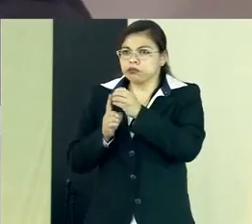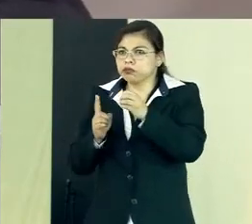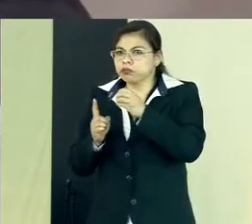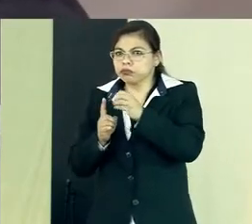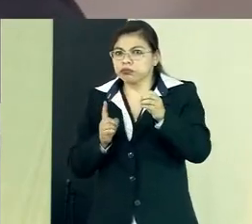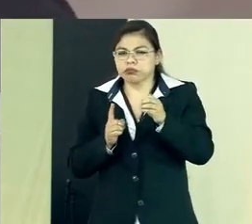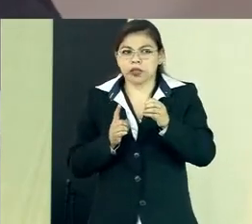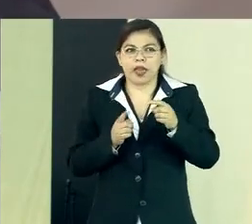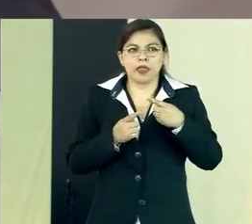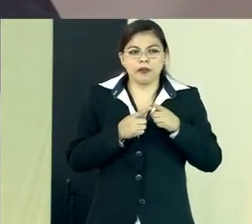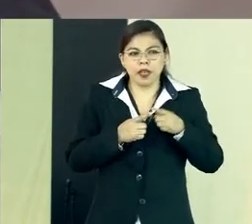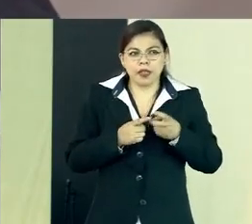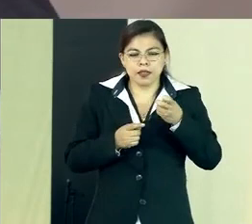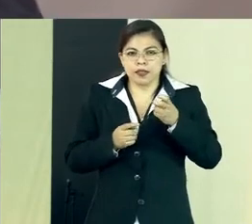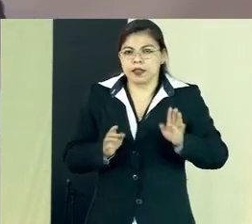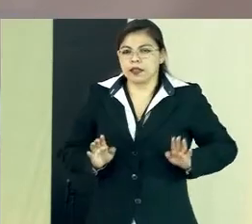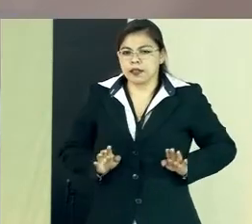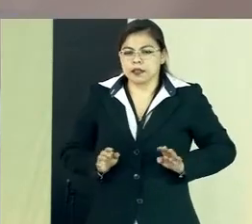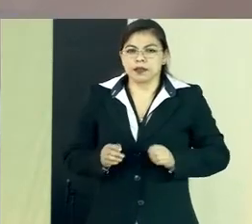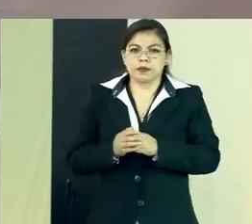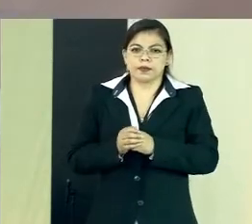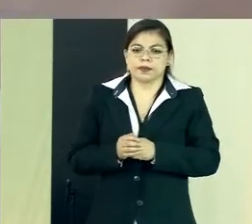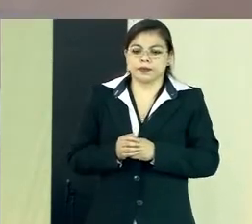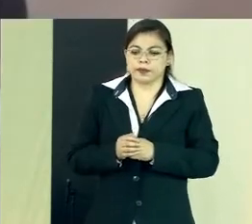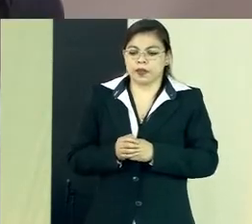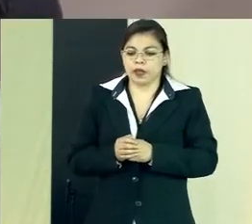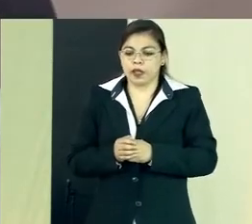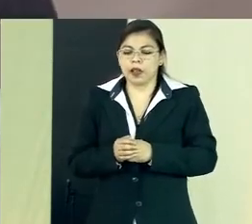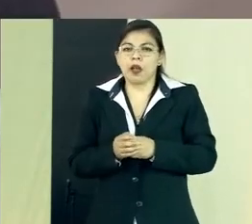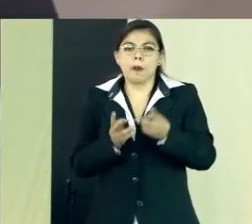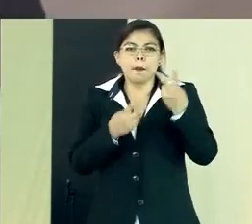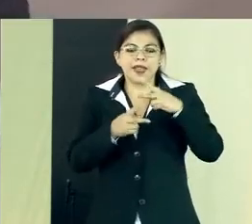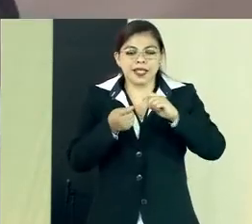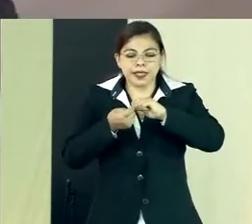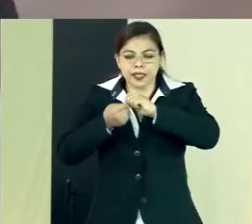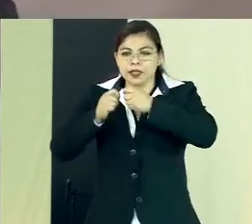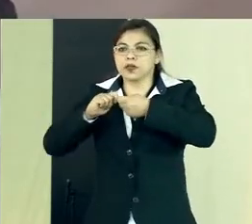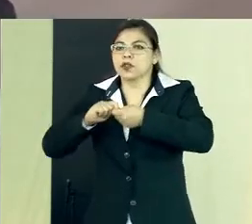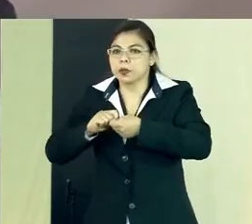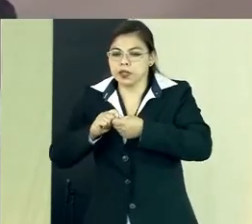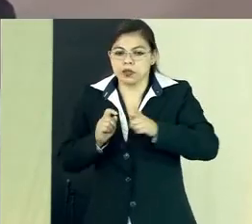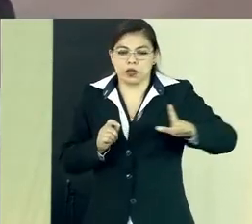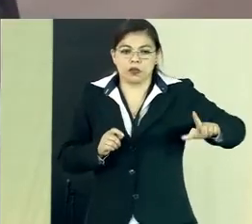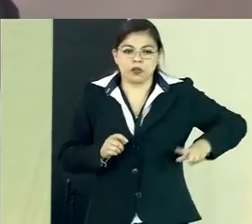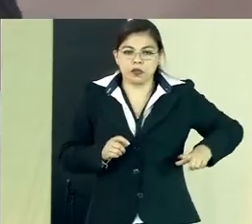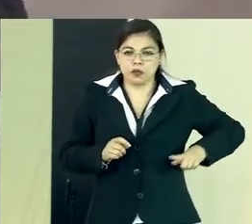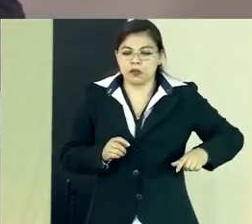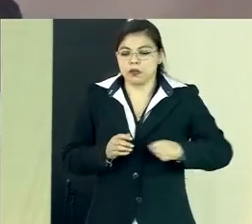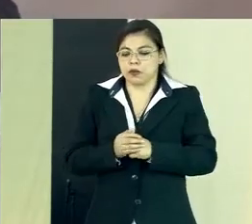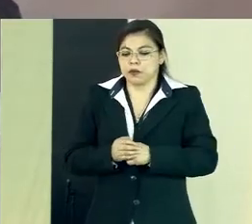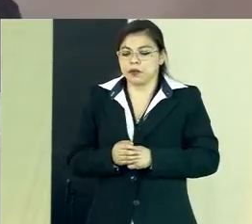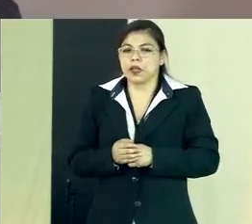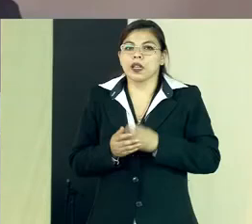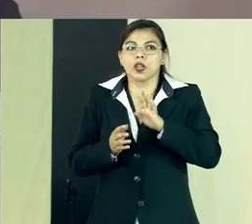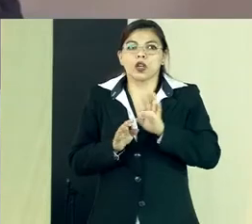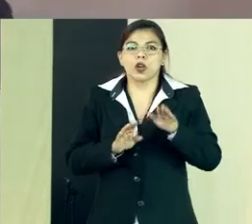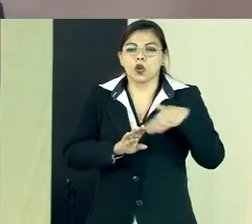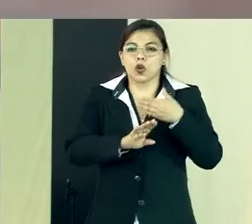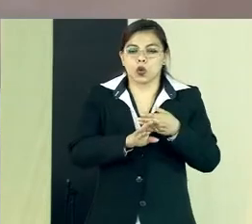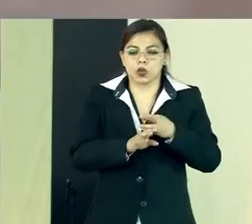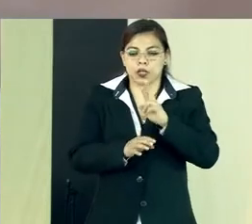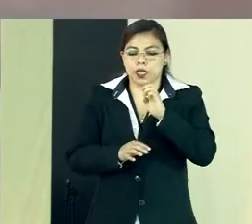de este carácter viene la transformación de los gobiernos y la contrarreforma